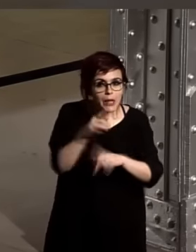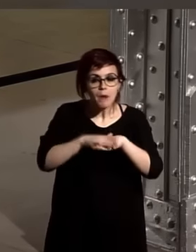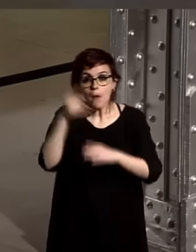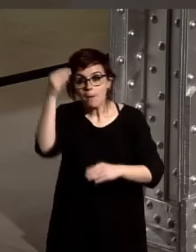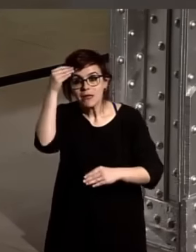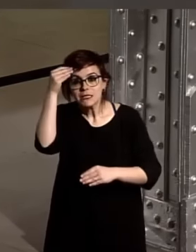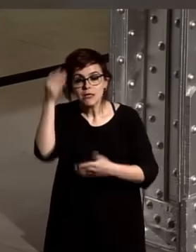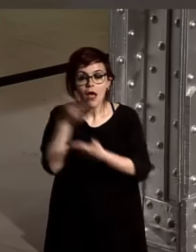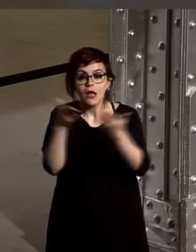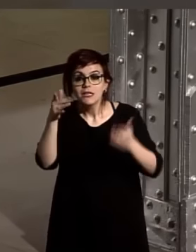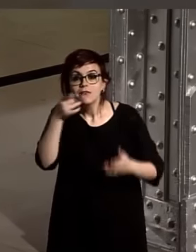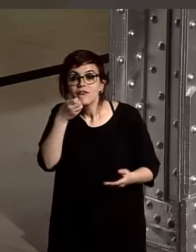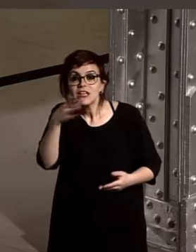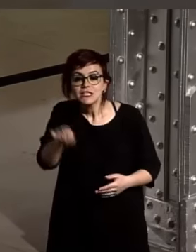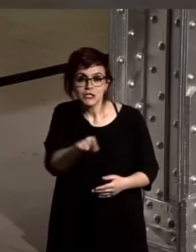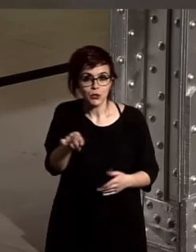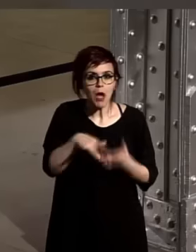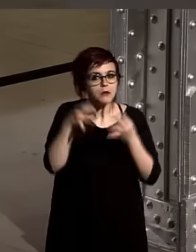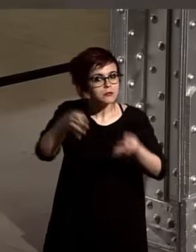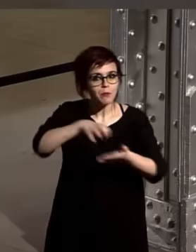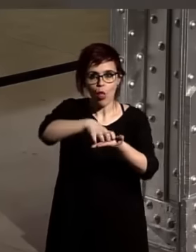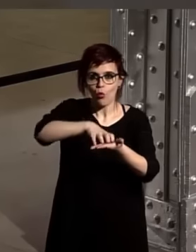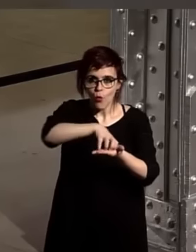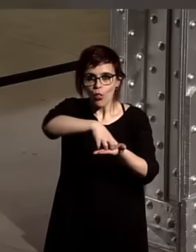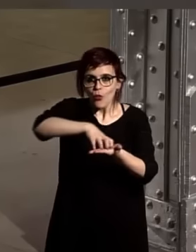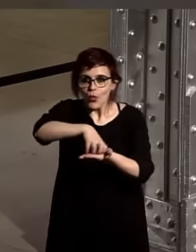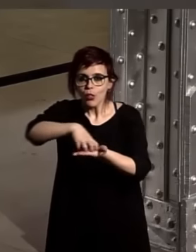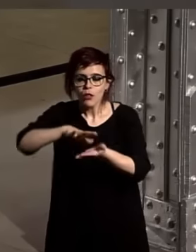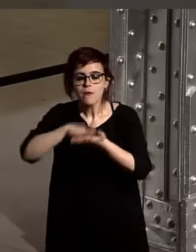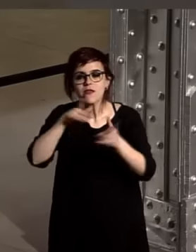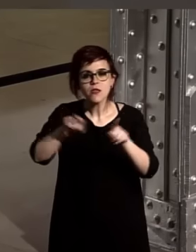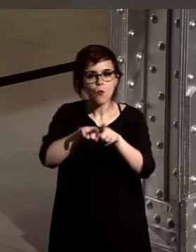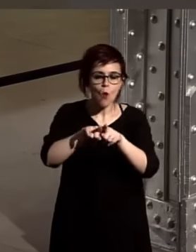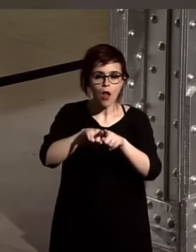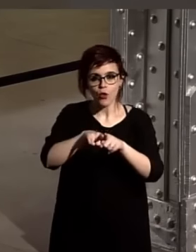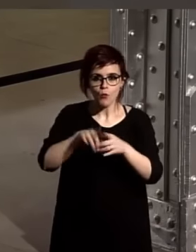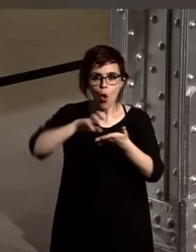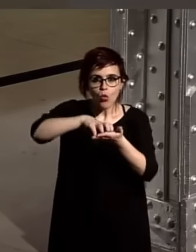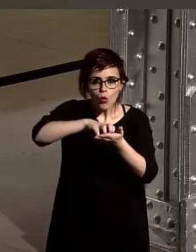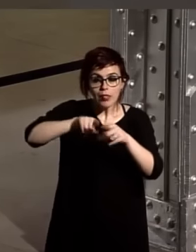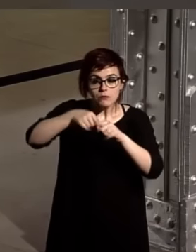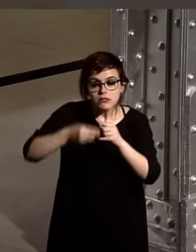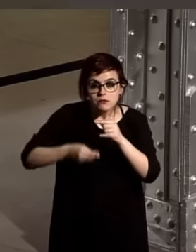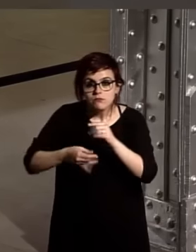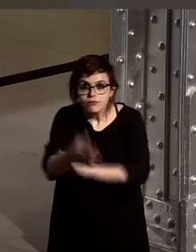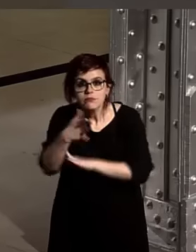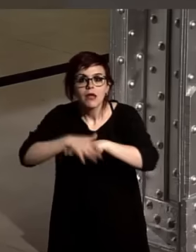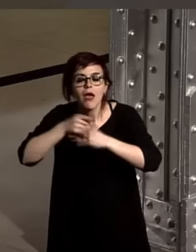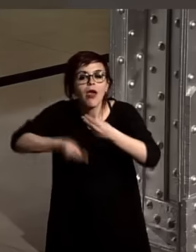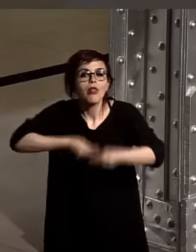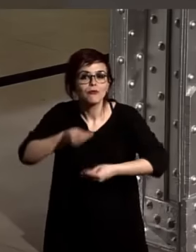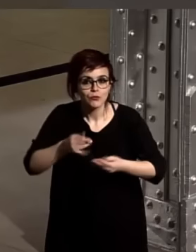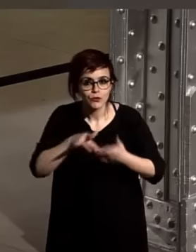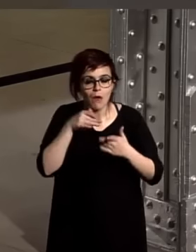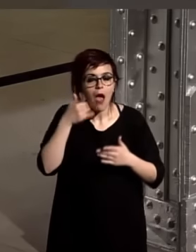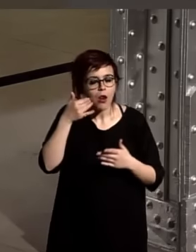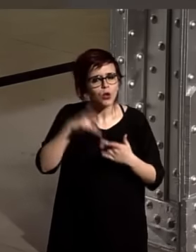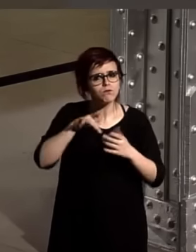creer eh siempre dudamos primero no intentamos lo que llamamos reproducirlas hacer hacer que realmente se afiancen como algo